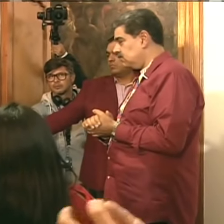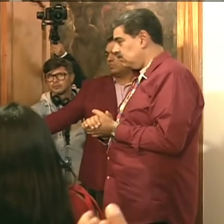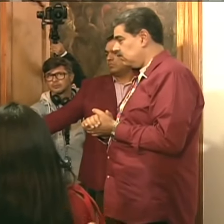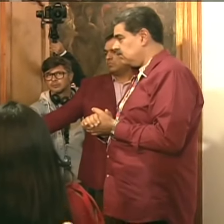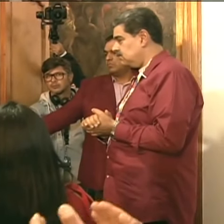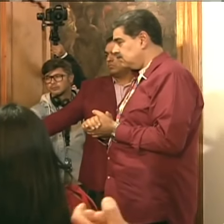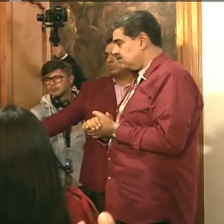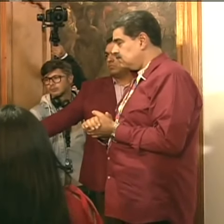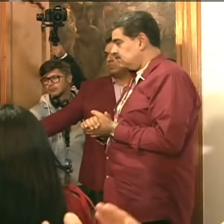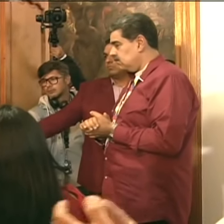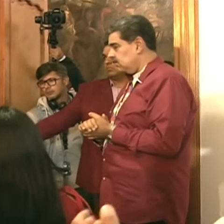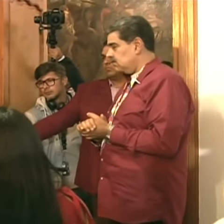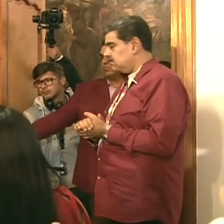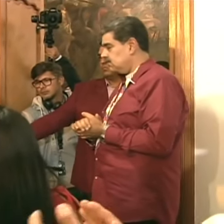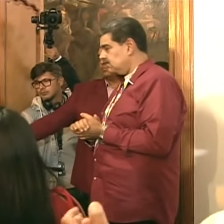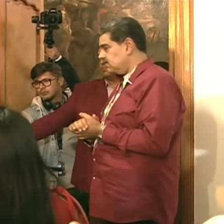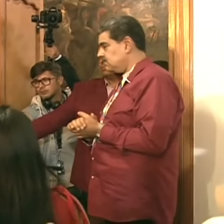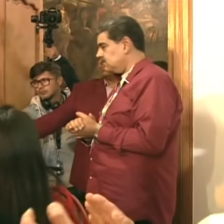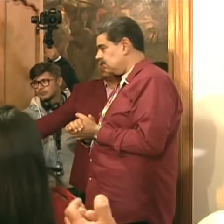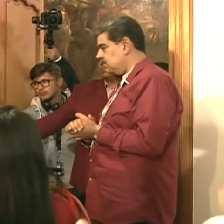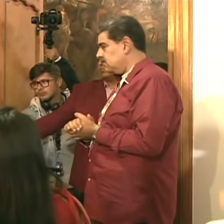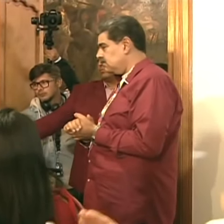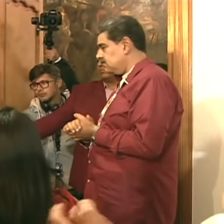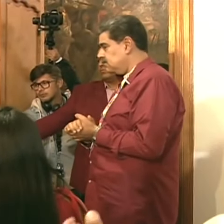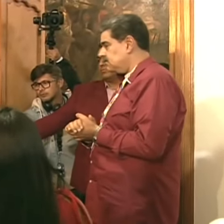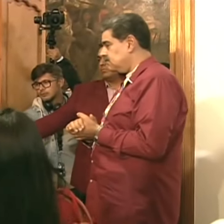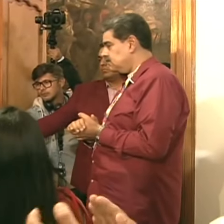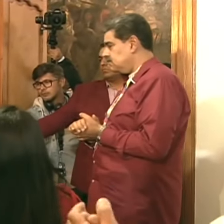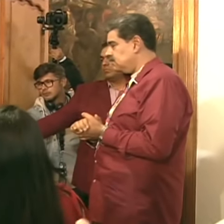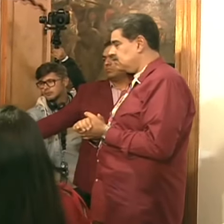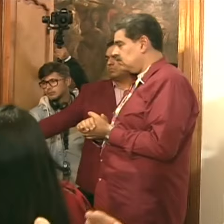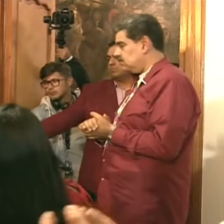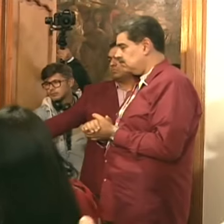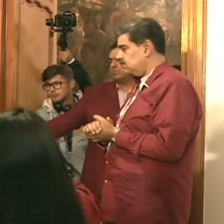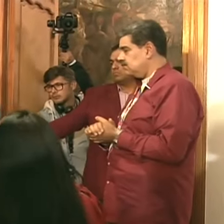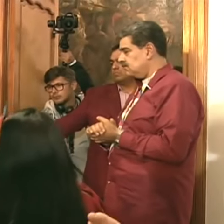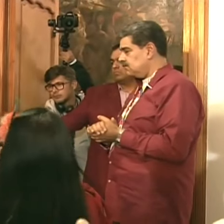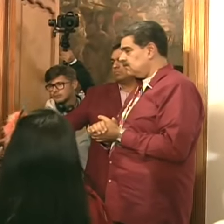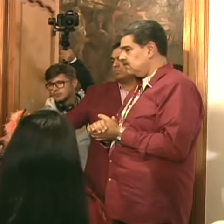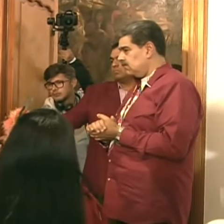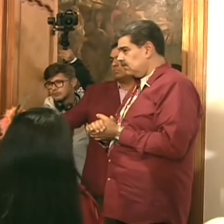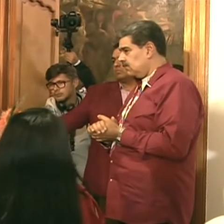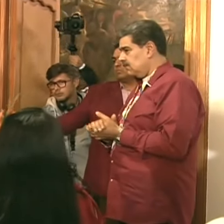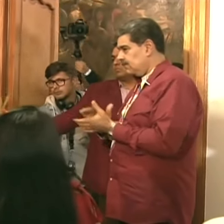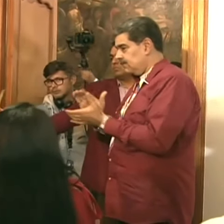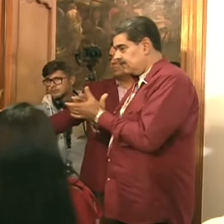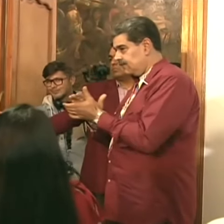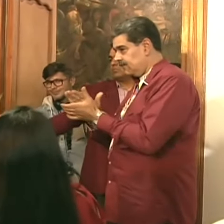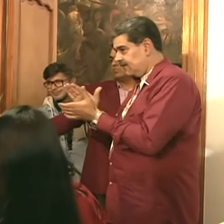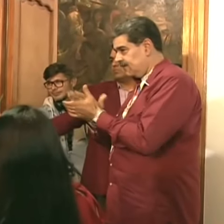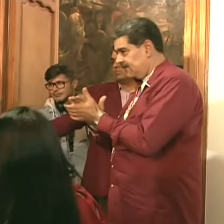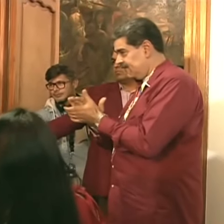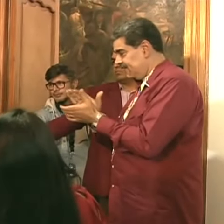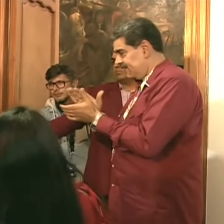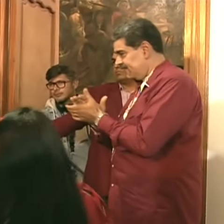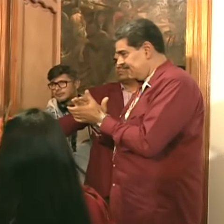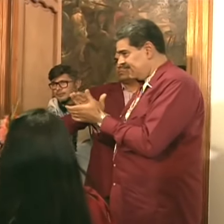por Palestina sin más cadenas. Ese hermoso niño nació en